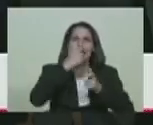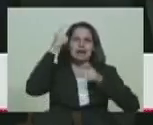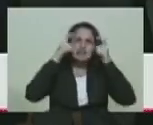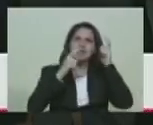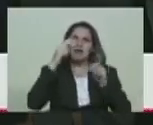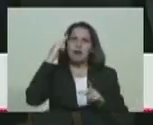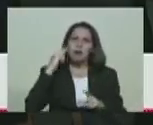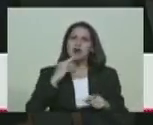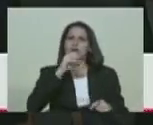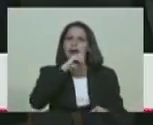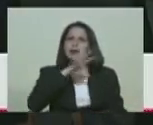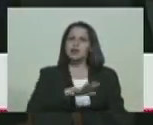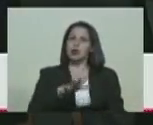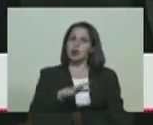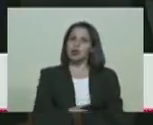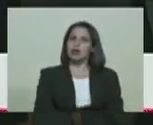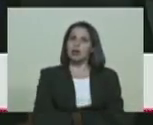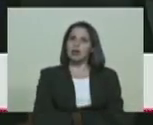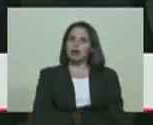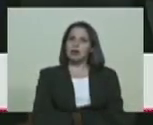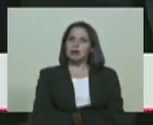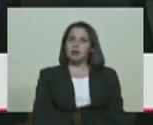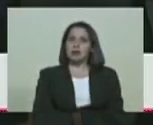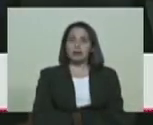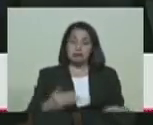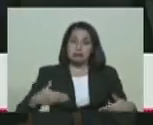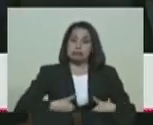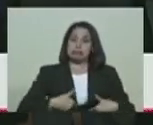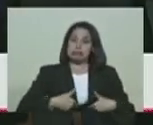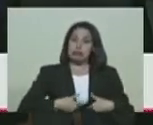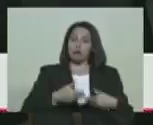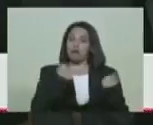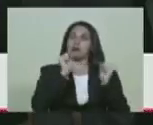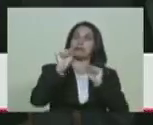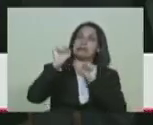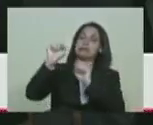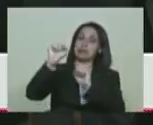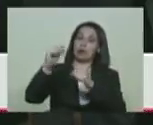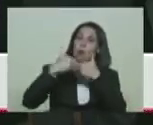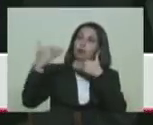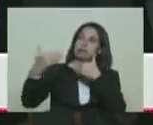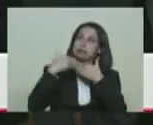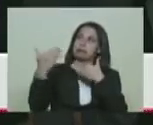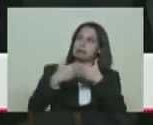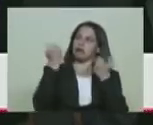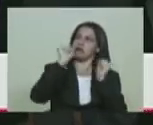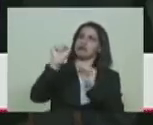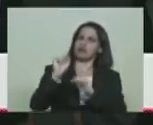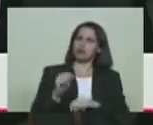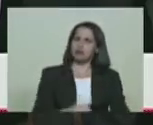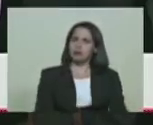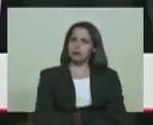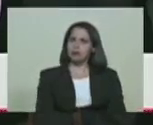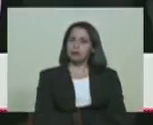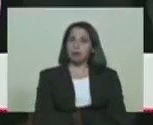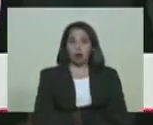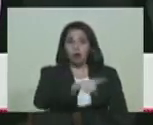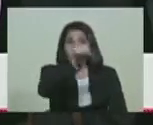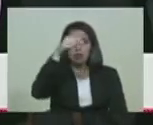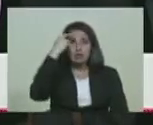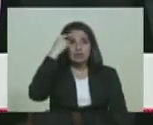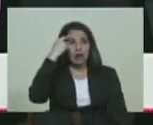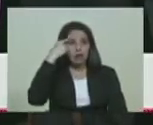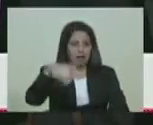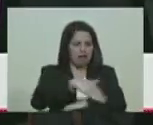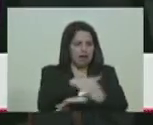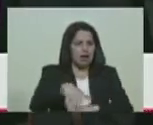historia, y que hemos resistido los embates. Hay que ver los embates que hemos resistido. Ustedes saben más que yo de eso, porque están en la calle todos los